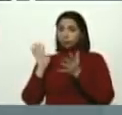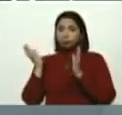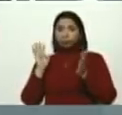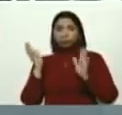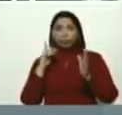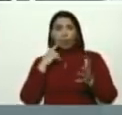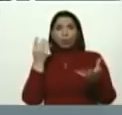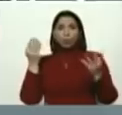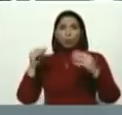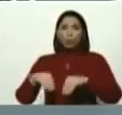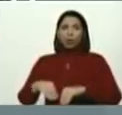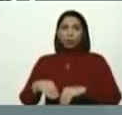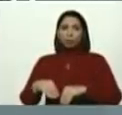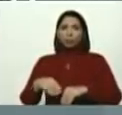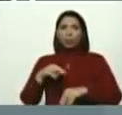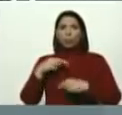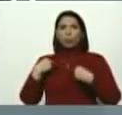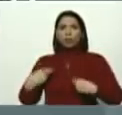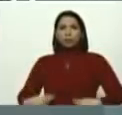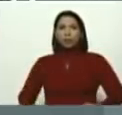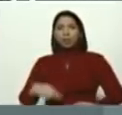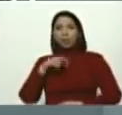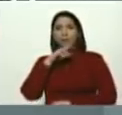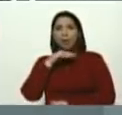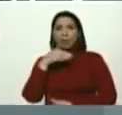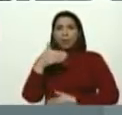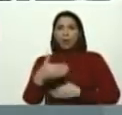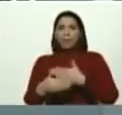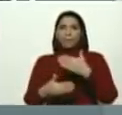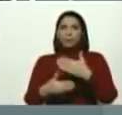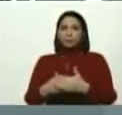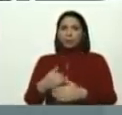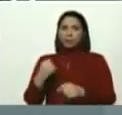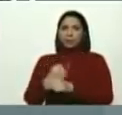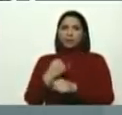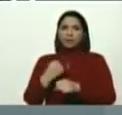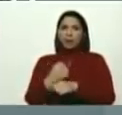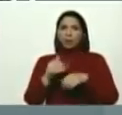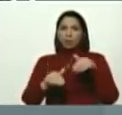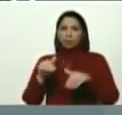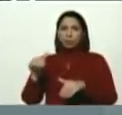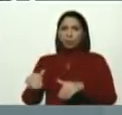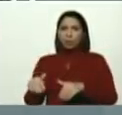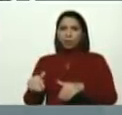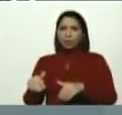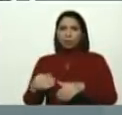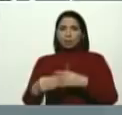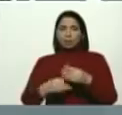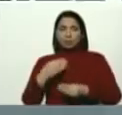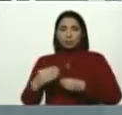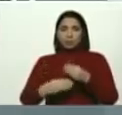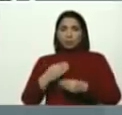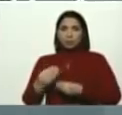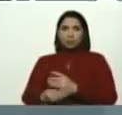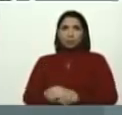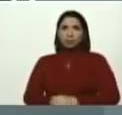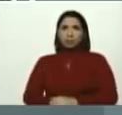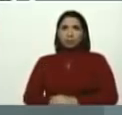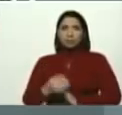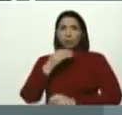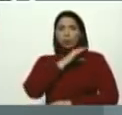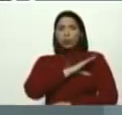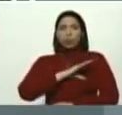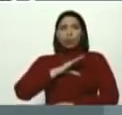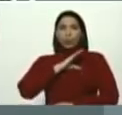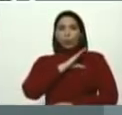humanitario. Hablamos de avanzar en la agenda electoral. Instalamos la